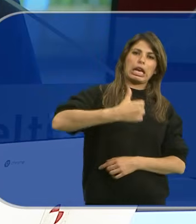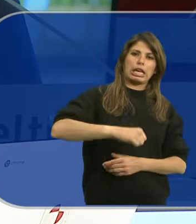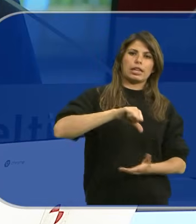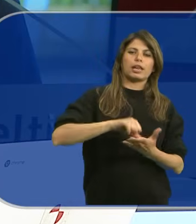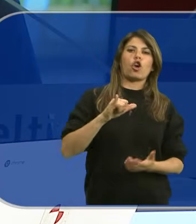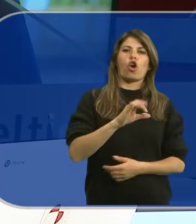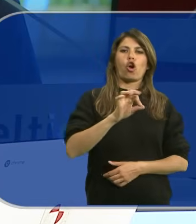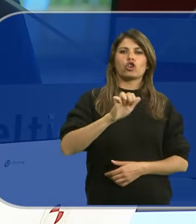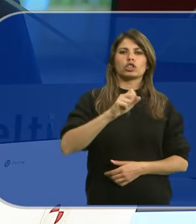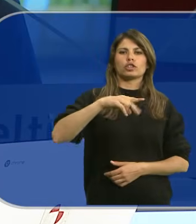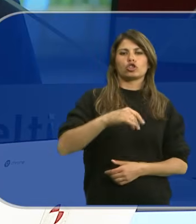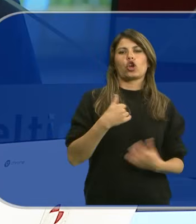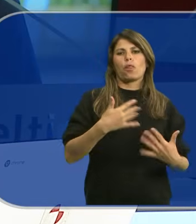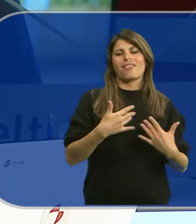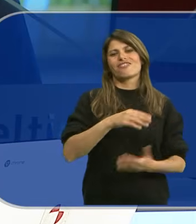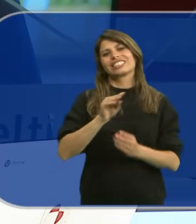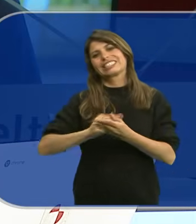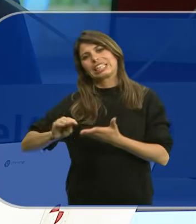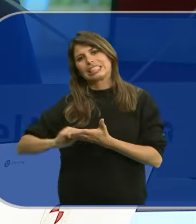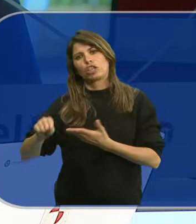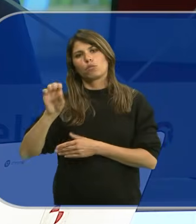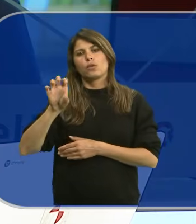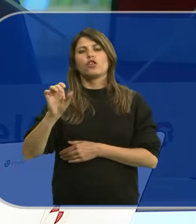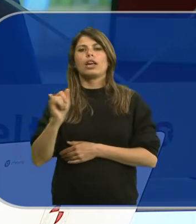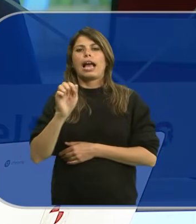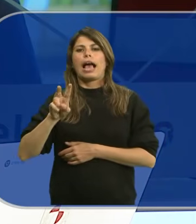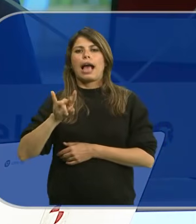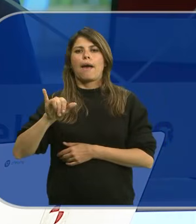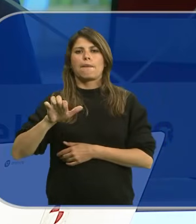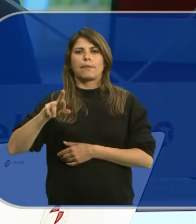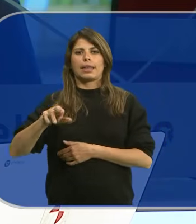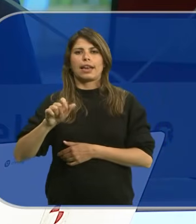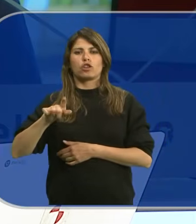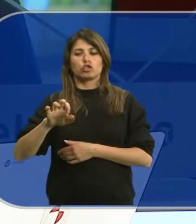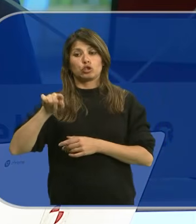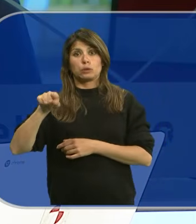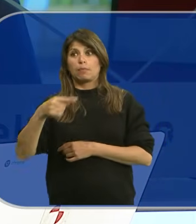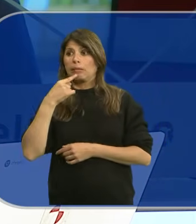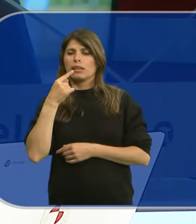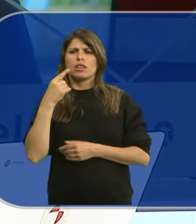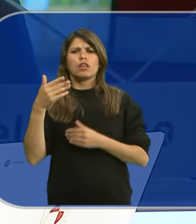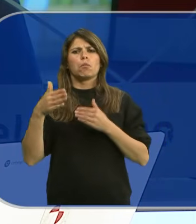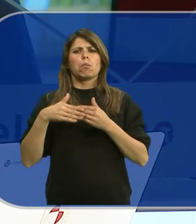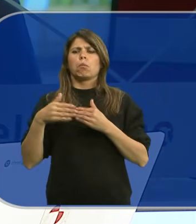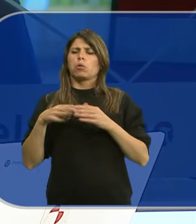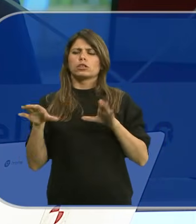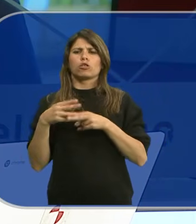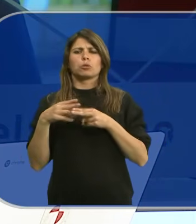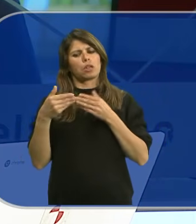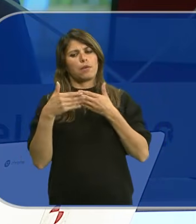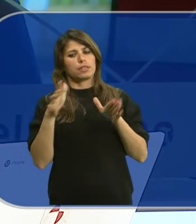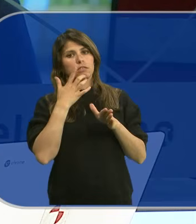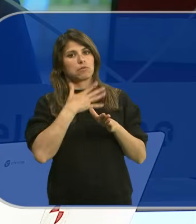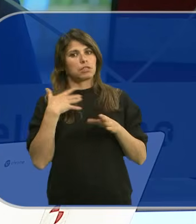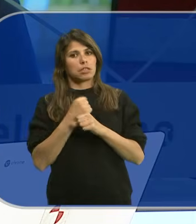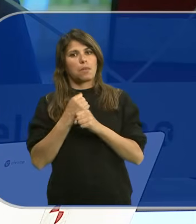José Antonio Díez, y el secretario provincial, Javier Alfonso Cendón. Este último asegura que la puerta del partido está abierta para quienes quieran trabajar